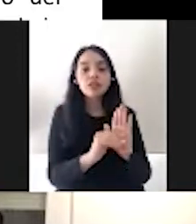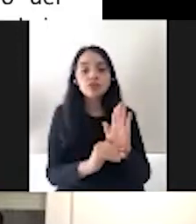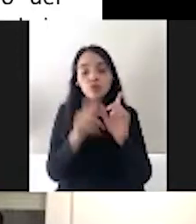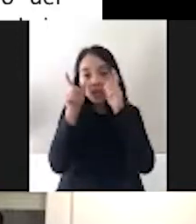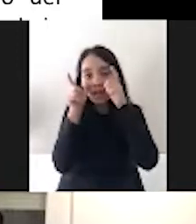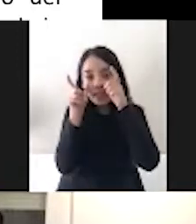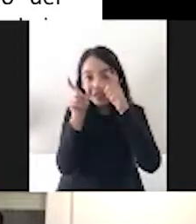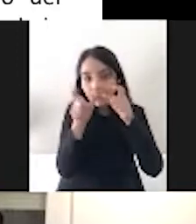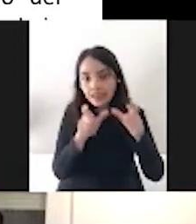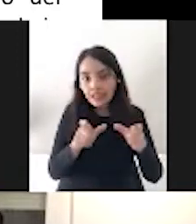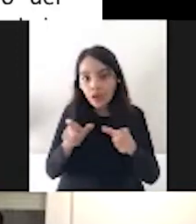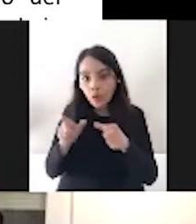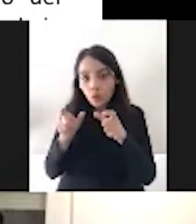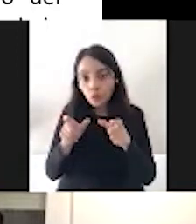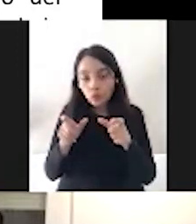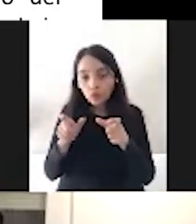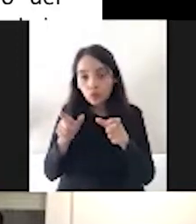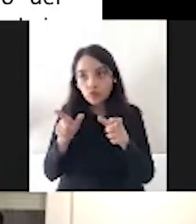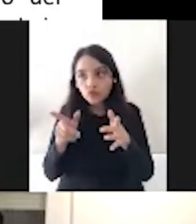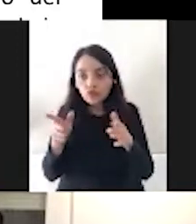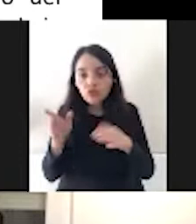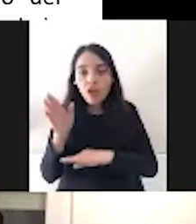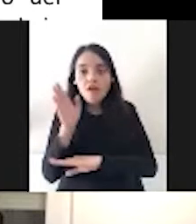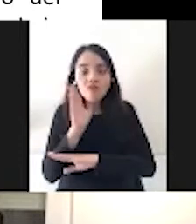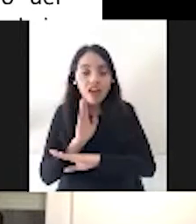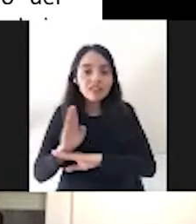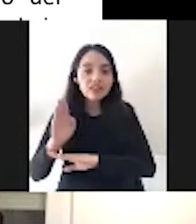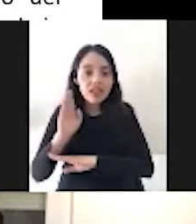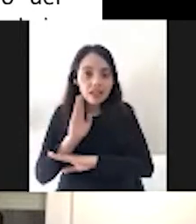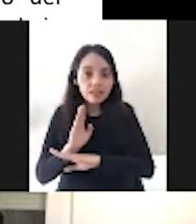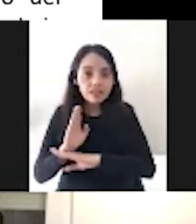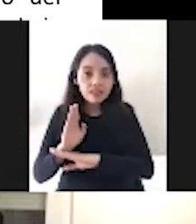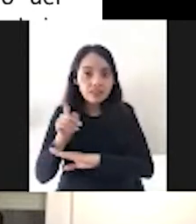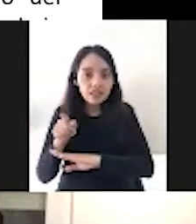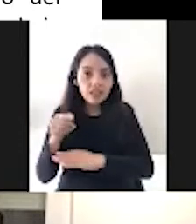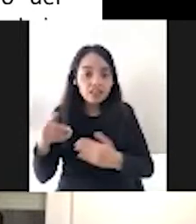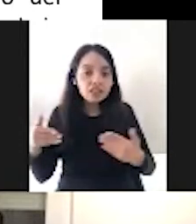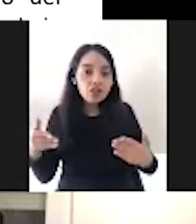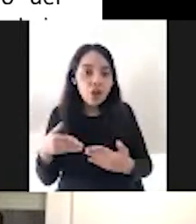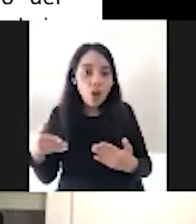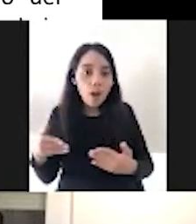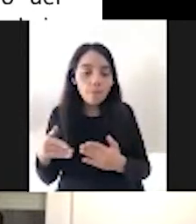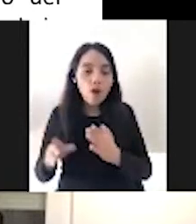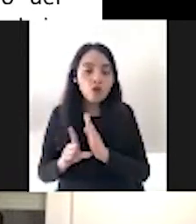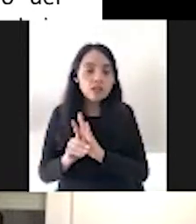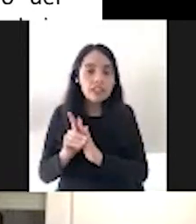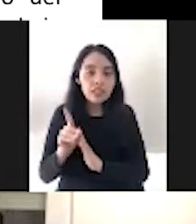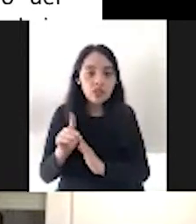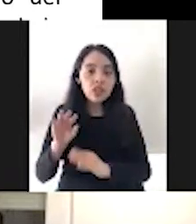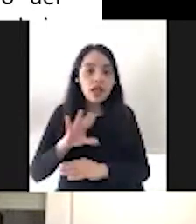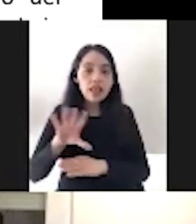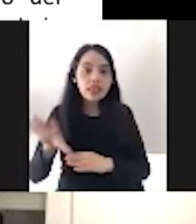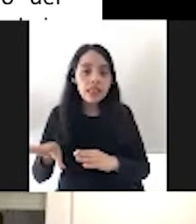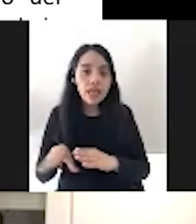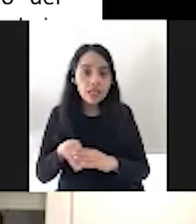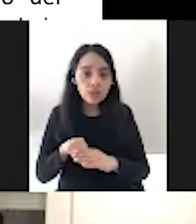que le dan un cuerpo a cómo se desarrolla la inclusión en la práctica